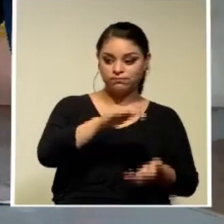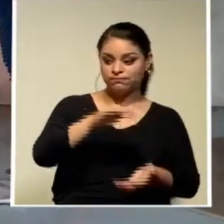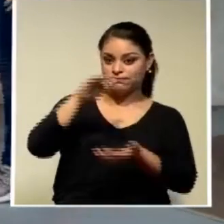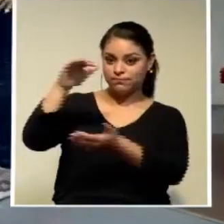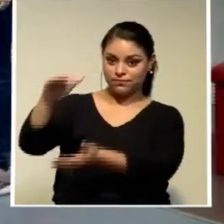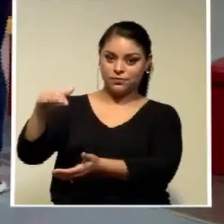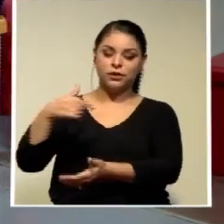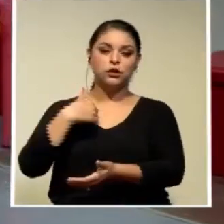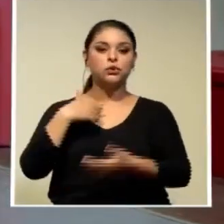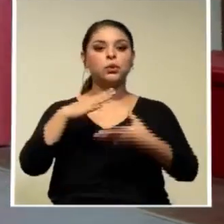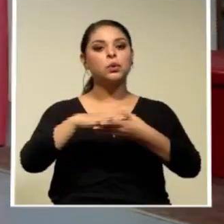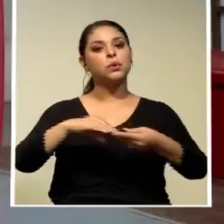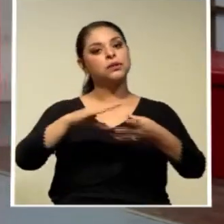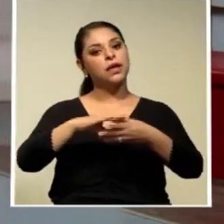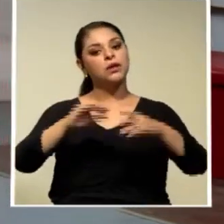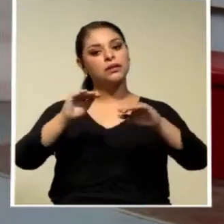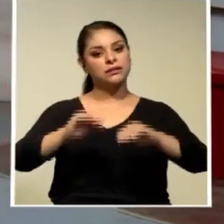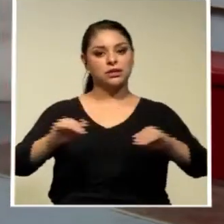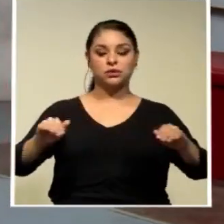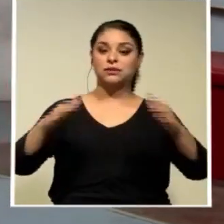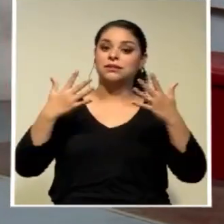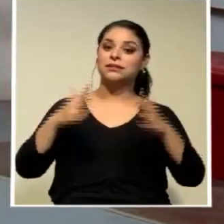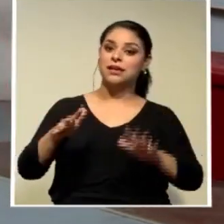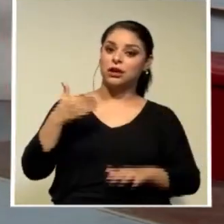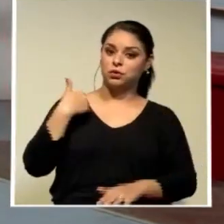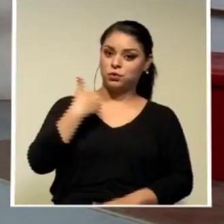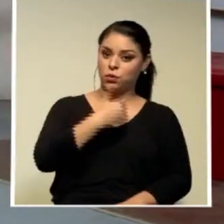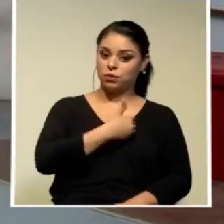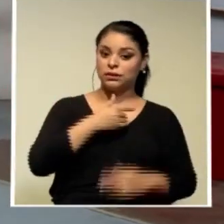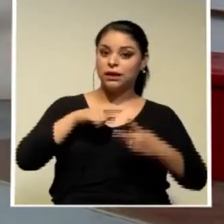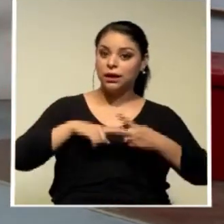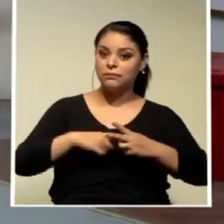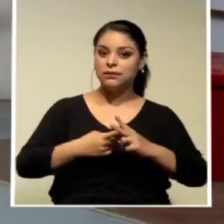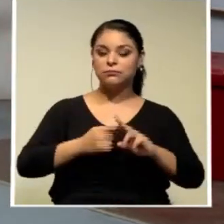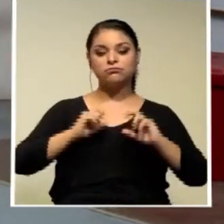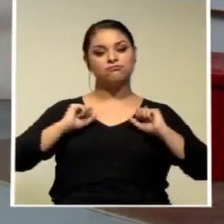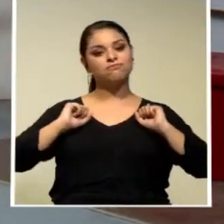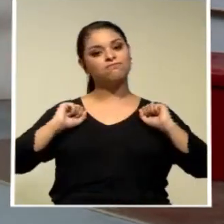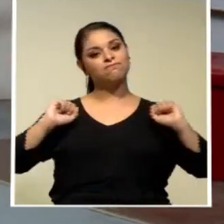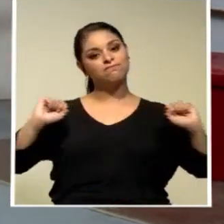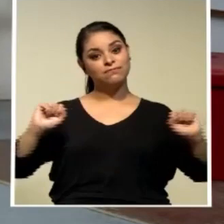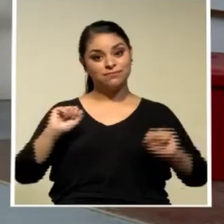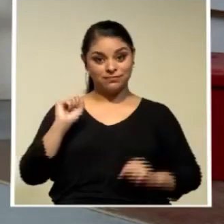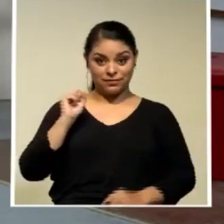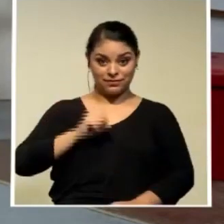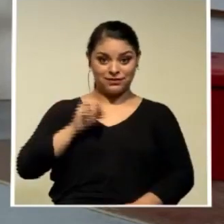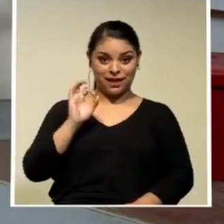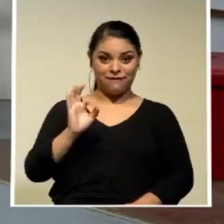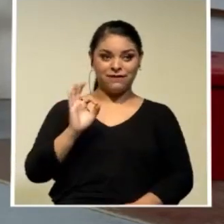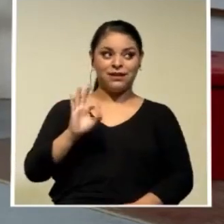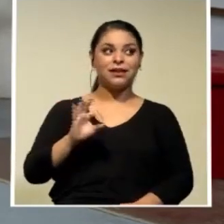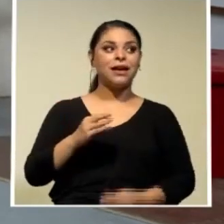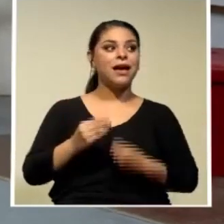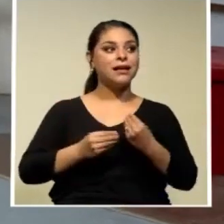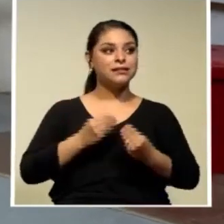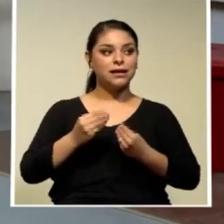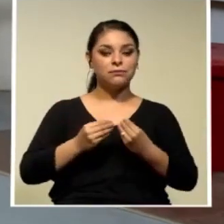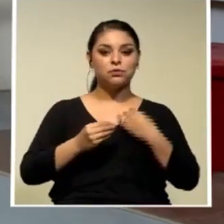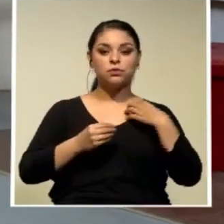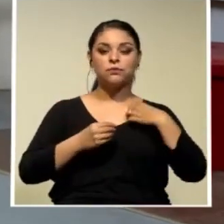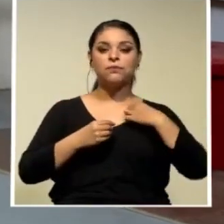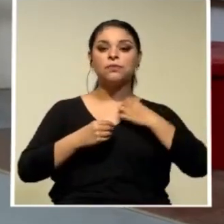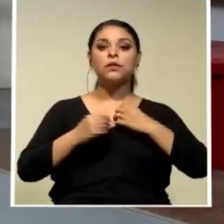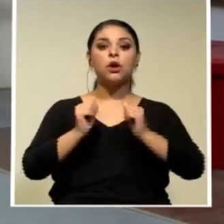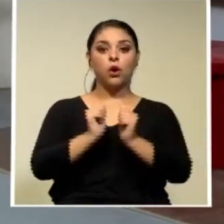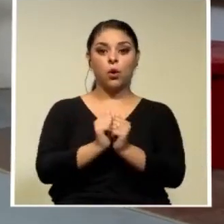los niños y las niñas que ya nosotras vamos a empezar a estirar. ¿Te parece muy bien? Vamos a estirar primero un